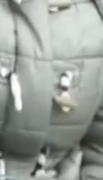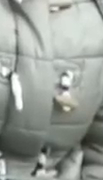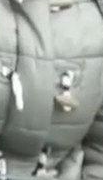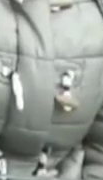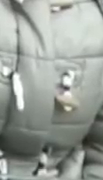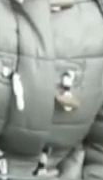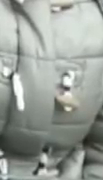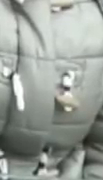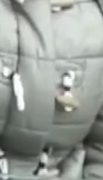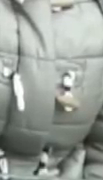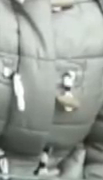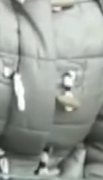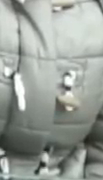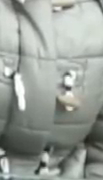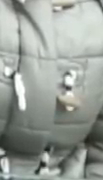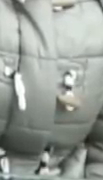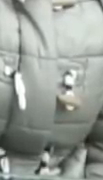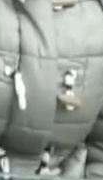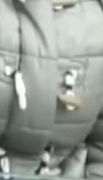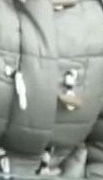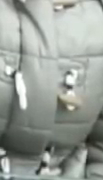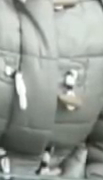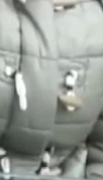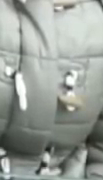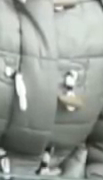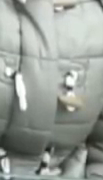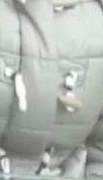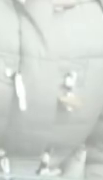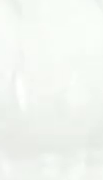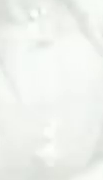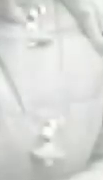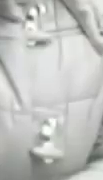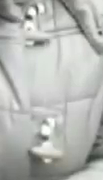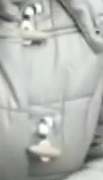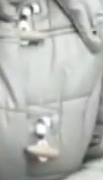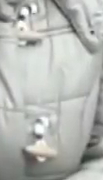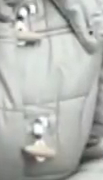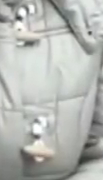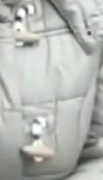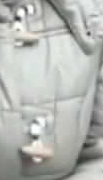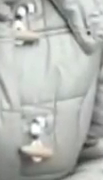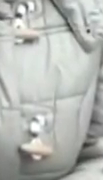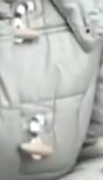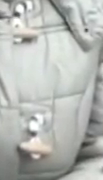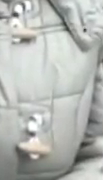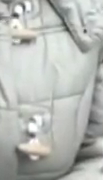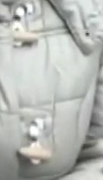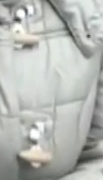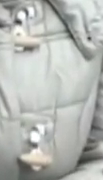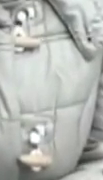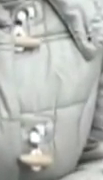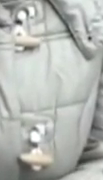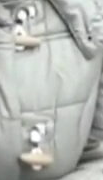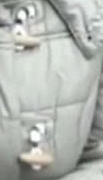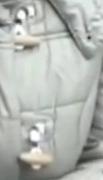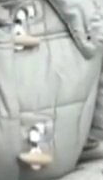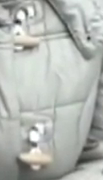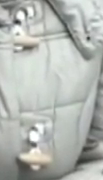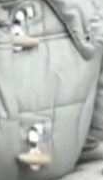mío para hacer el trasplante de médula. Esto es una posibilidad para dar vida.